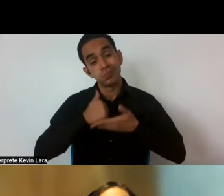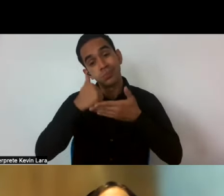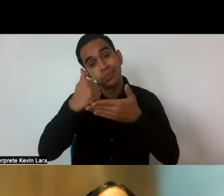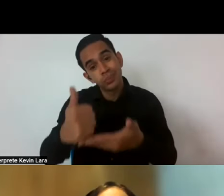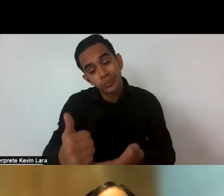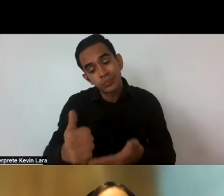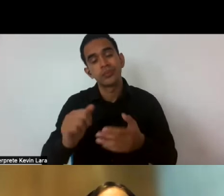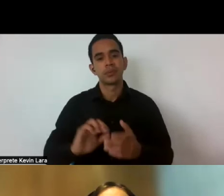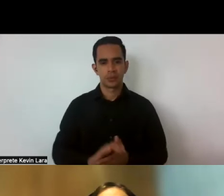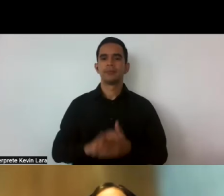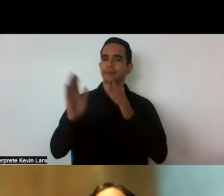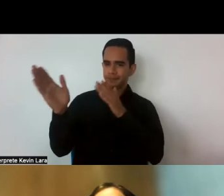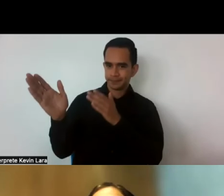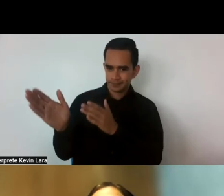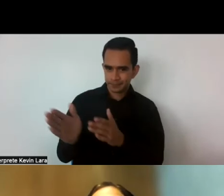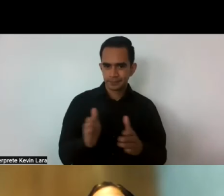imagen.